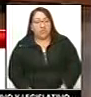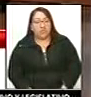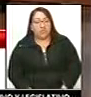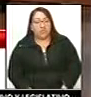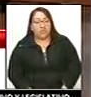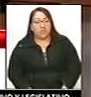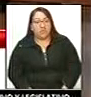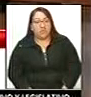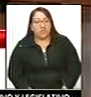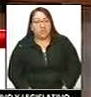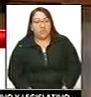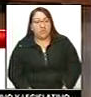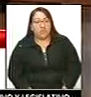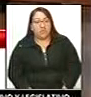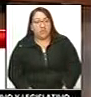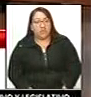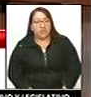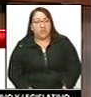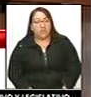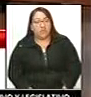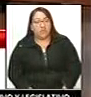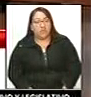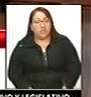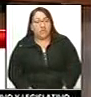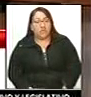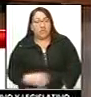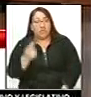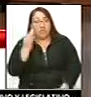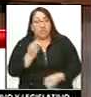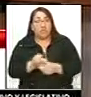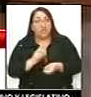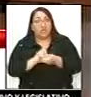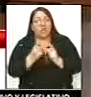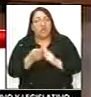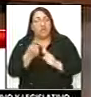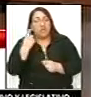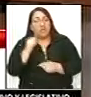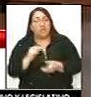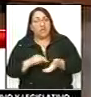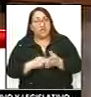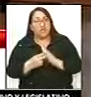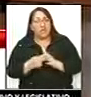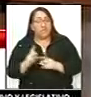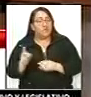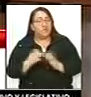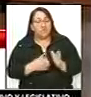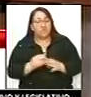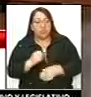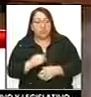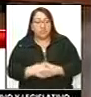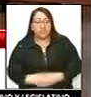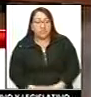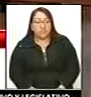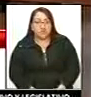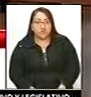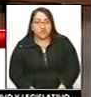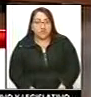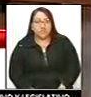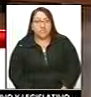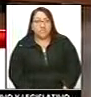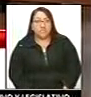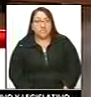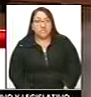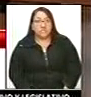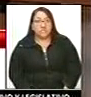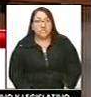ha cambiado. Lo único fijo ahora es el cambio, y para lo cual no se prepara al estudiante ni la escuela se